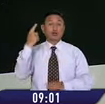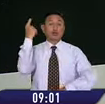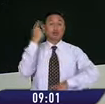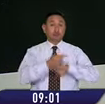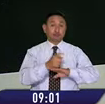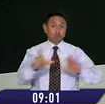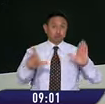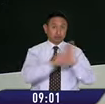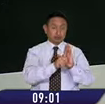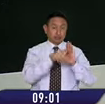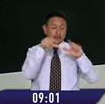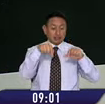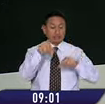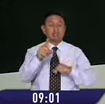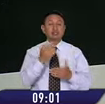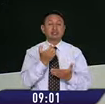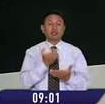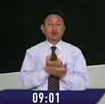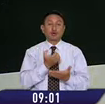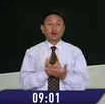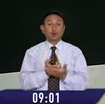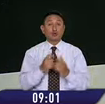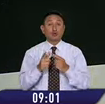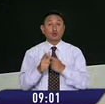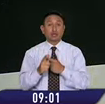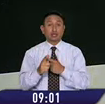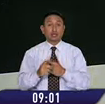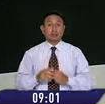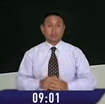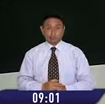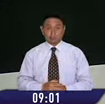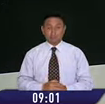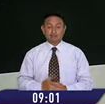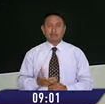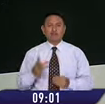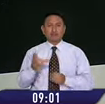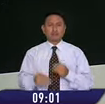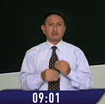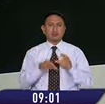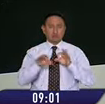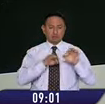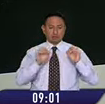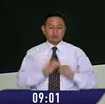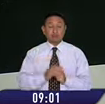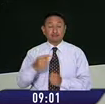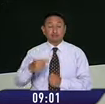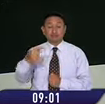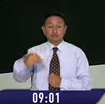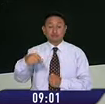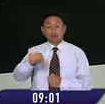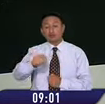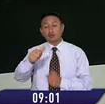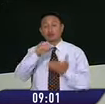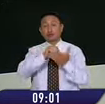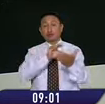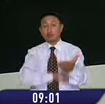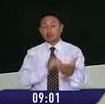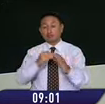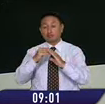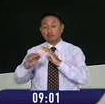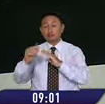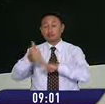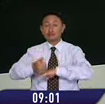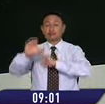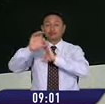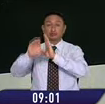y leyes relacionadas en materia económica y de carácter urgente. Además, indicó que en los próximos días otros proyectos serán enviados